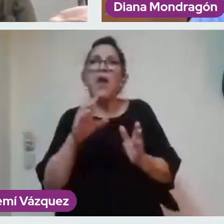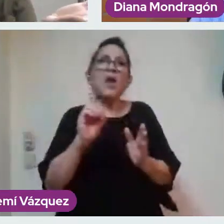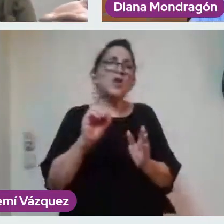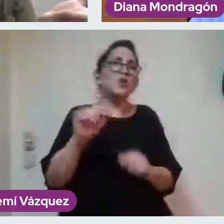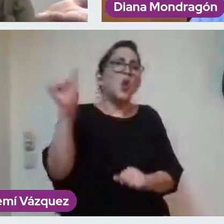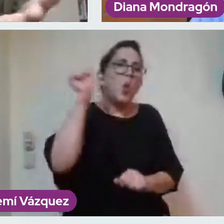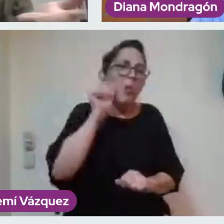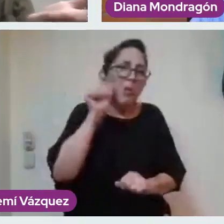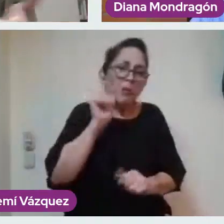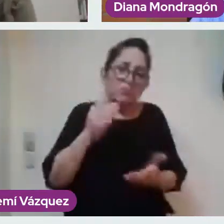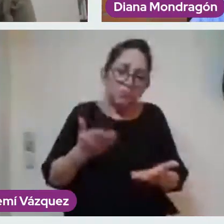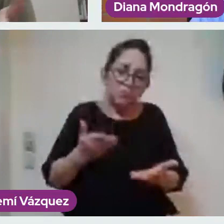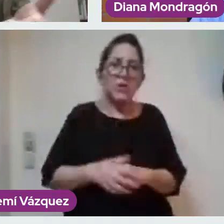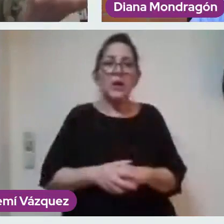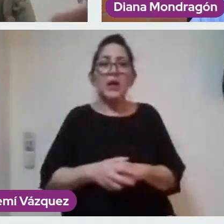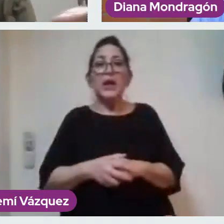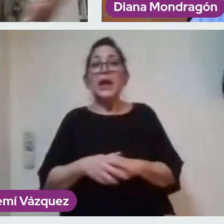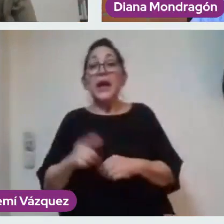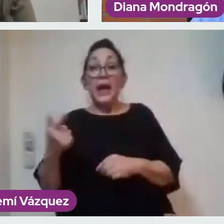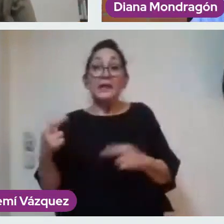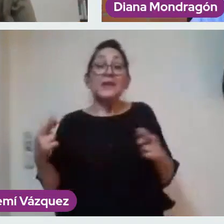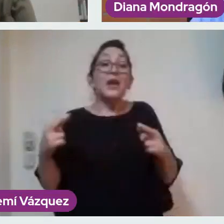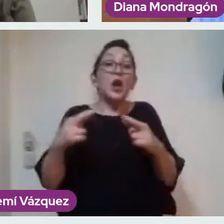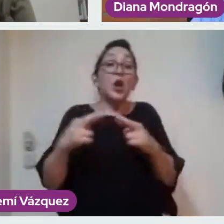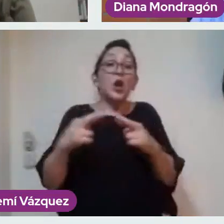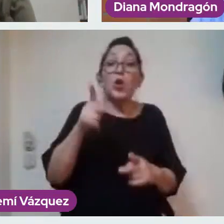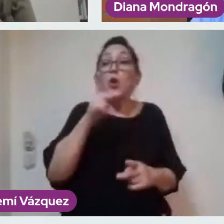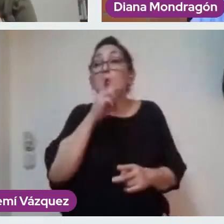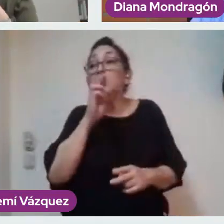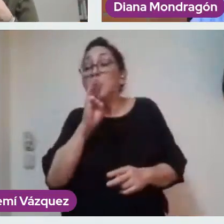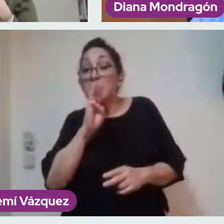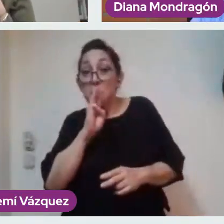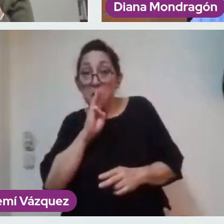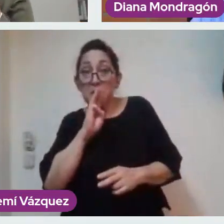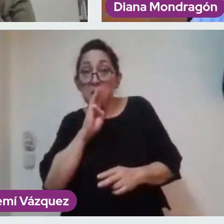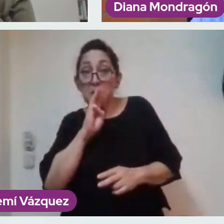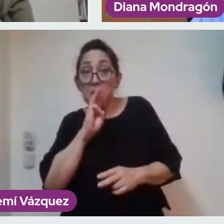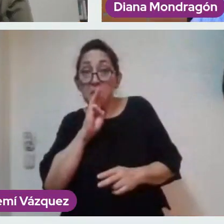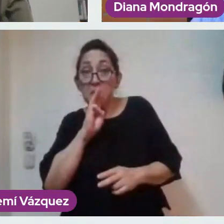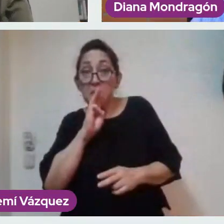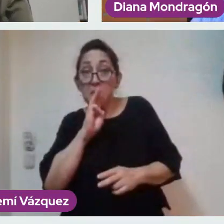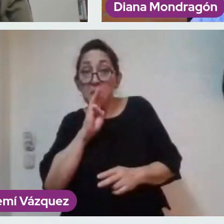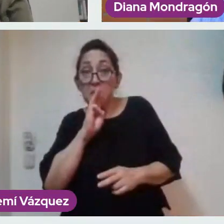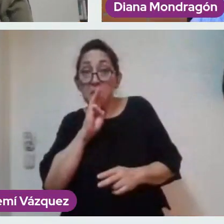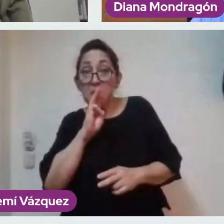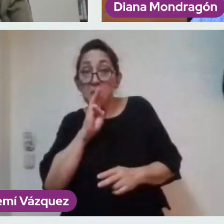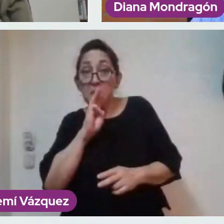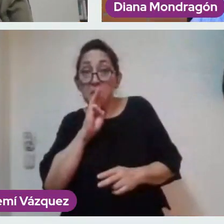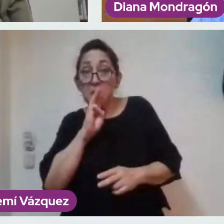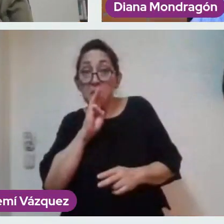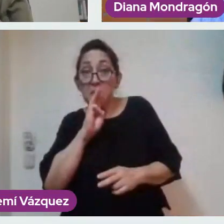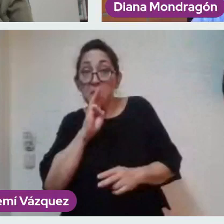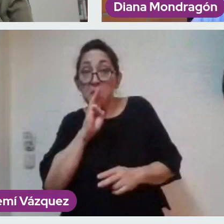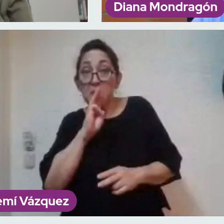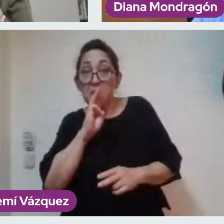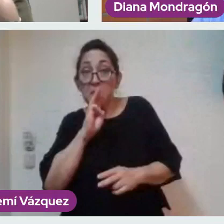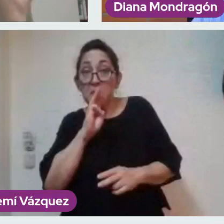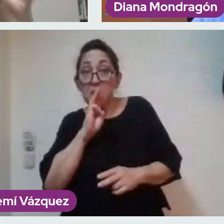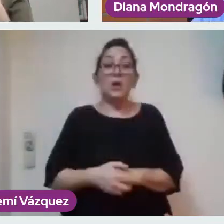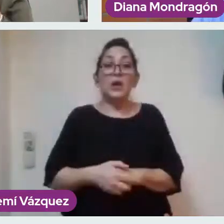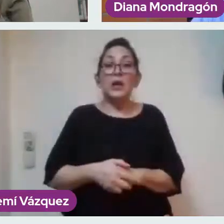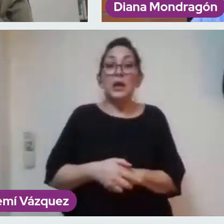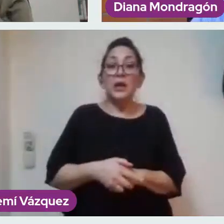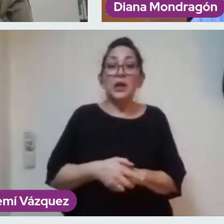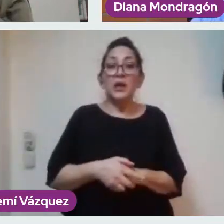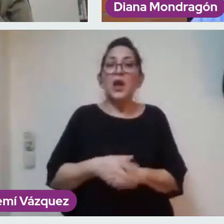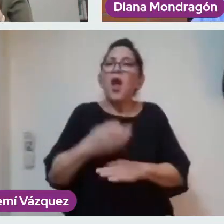padres, entre familiares y docentes. Entonces, bueno, no sé qué tanto también todas las escuelas